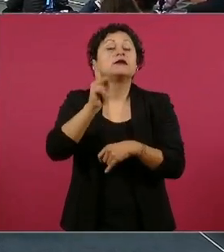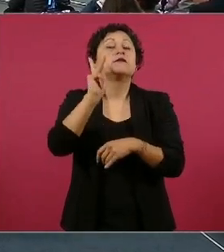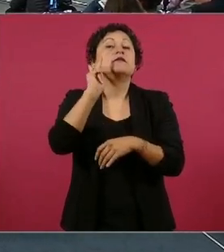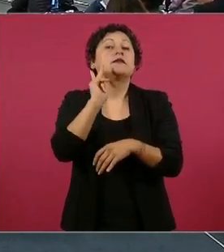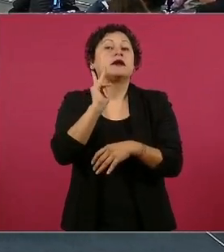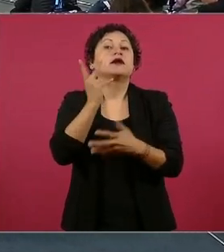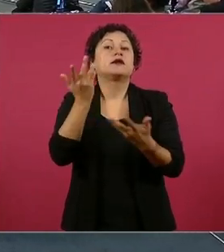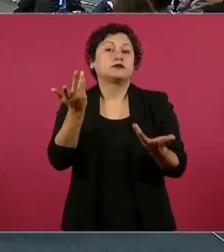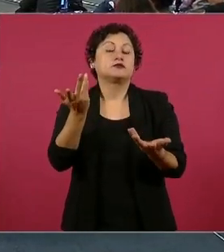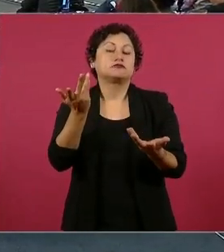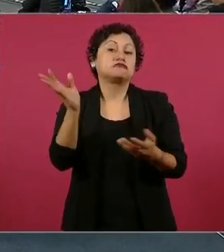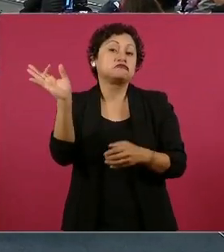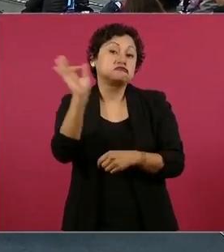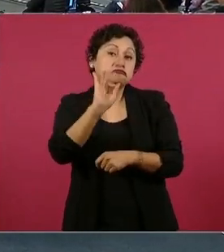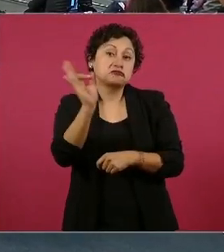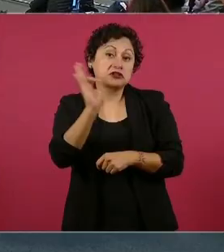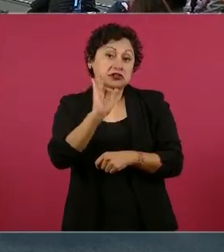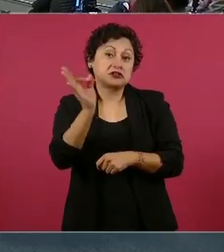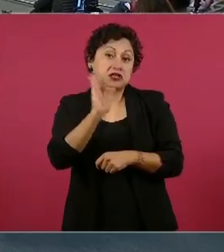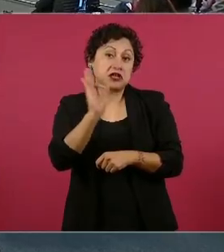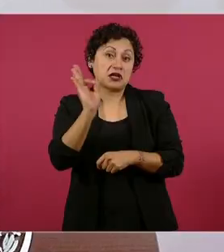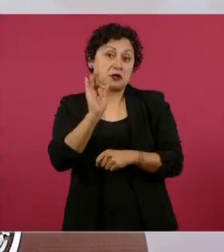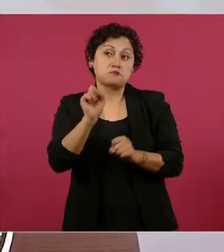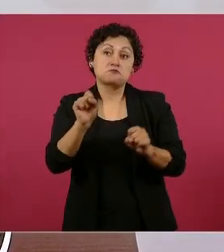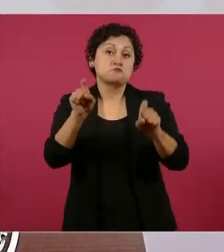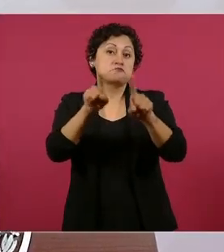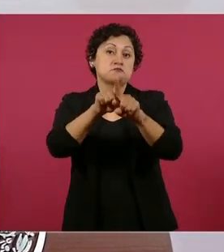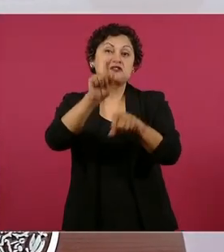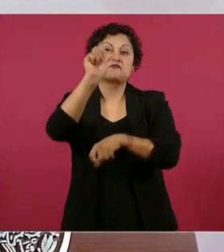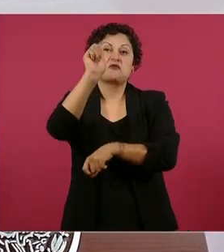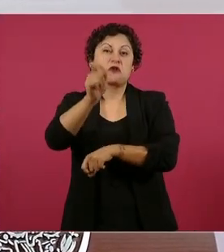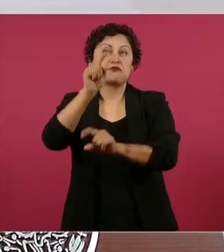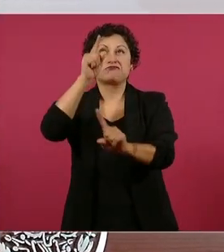debe de acabarse el machismo